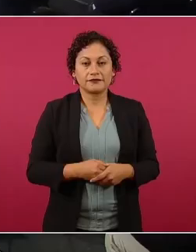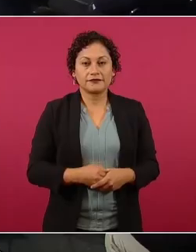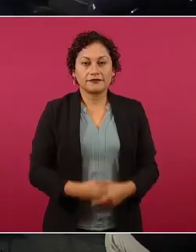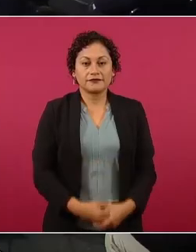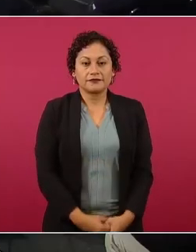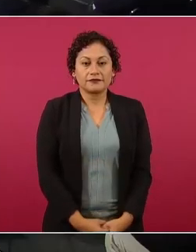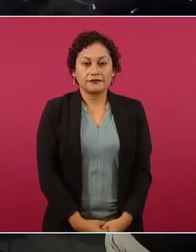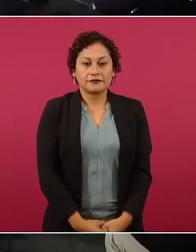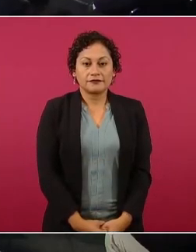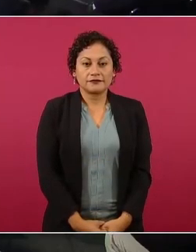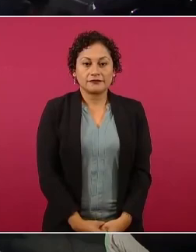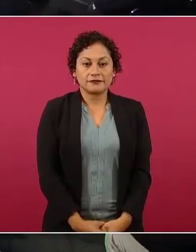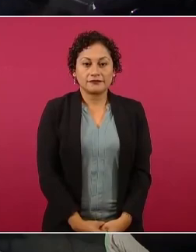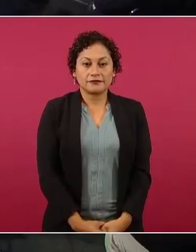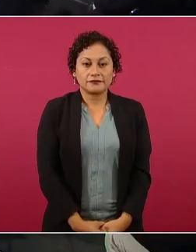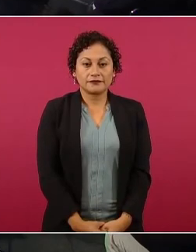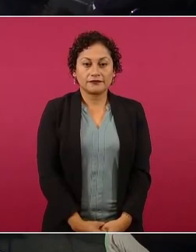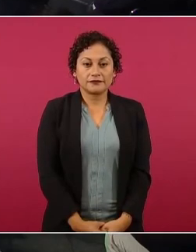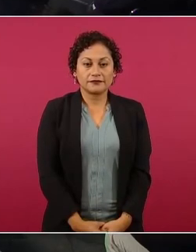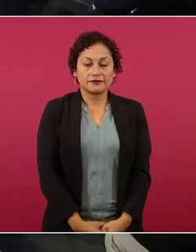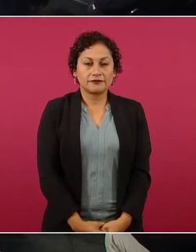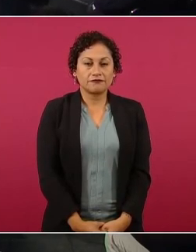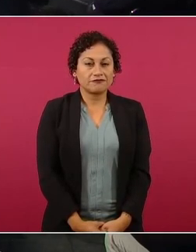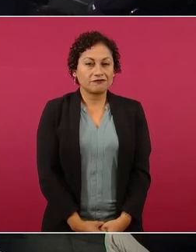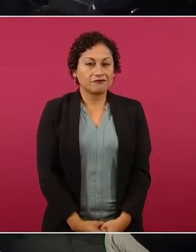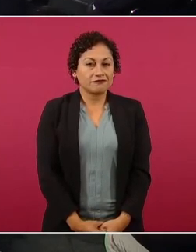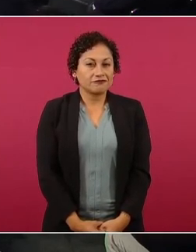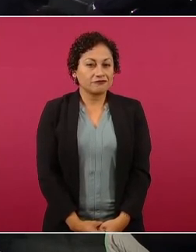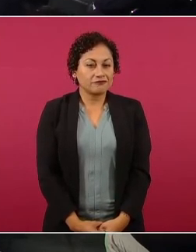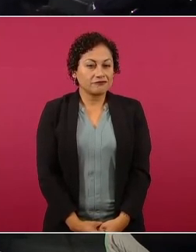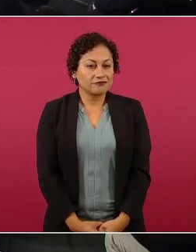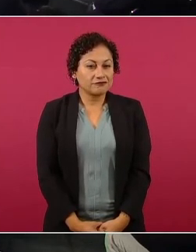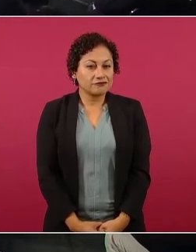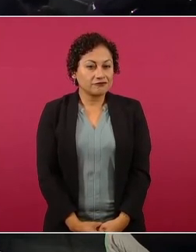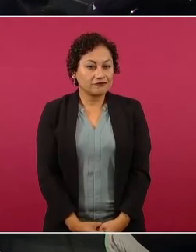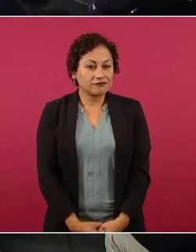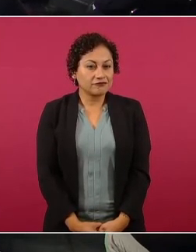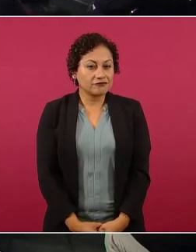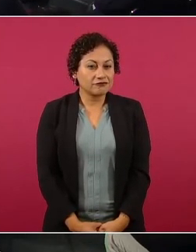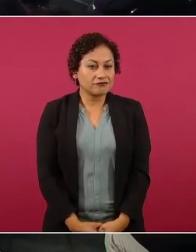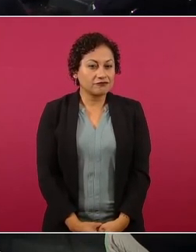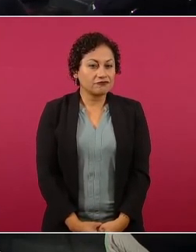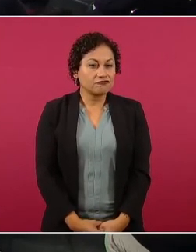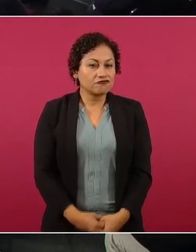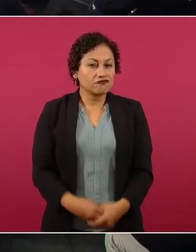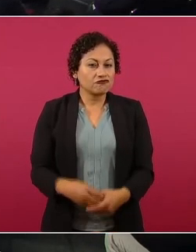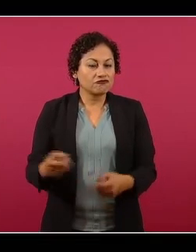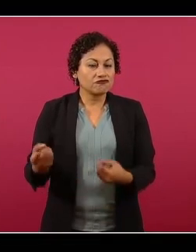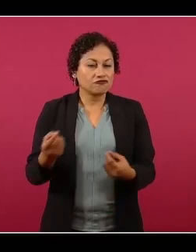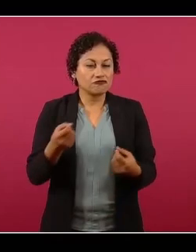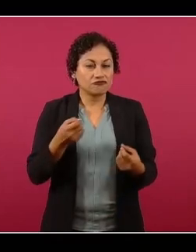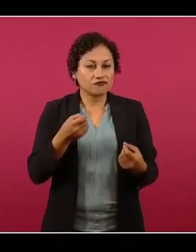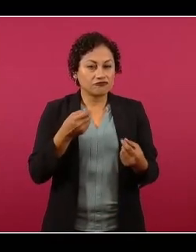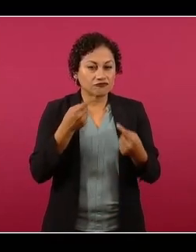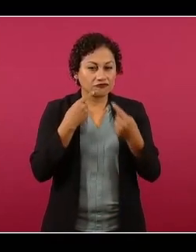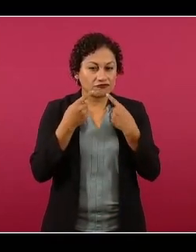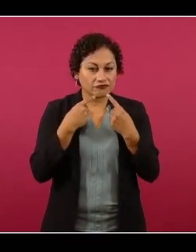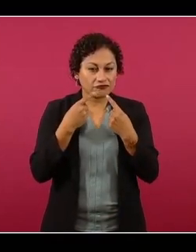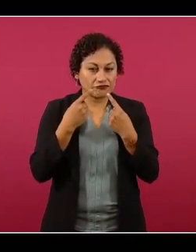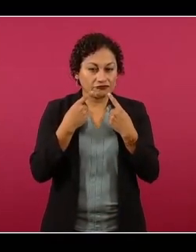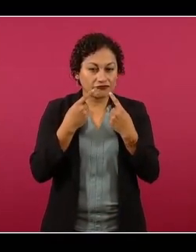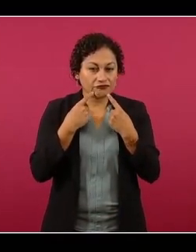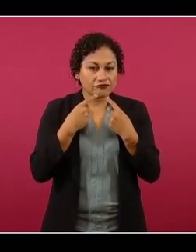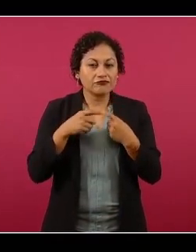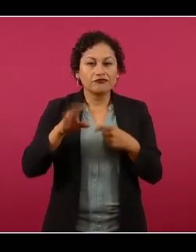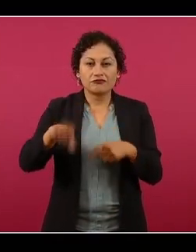Ya lo vamos a ver ahora en noviembre con quién van a votar. No, ustedes. Pero vamos, nada vamos. Es muy sencillo. Pero no es así de sencillo, Andrés Manuel. Sí, a mí